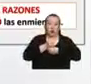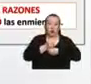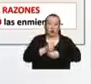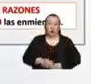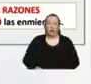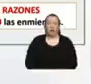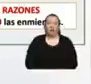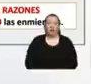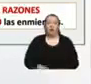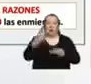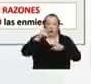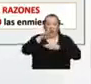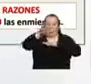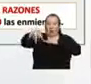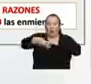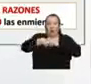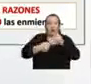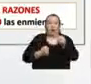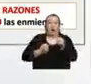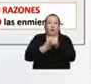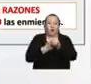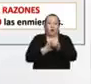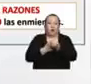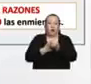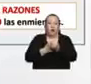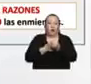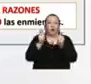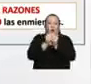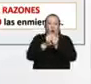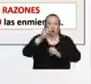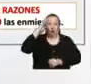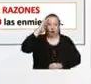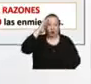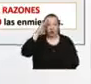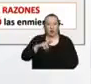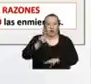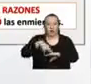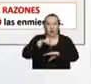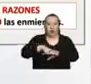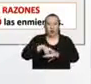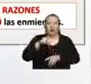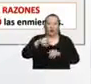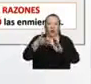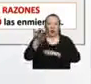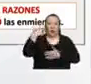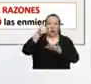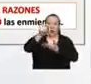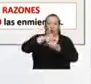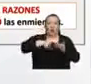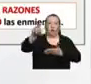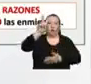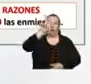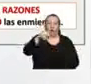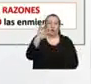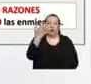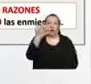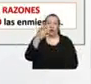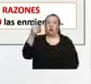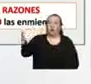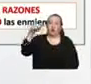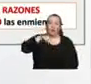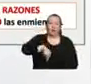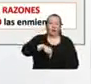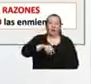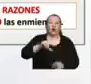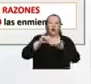complementariamente apoyar en la seguridad integral del estado de conformidad con la ley esto se aprobó en 2015 vino a la corte constitucional de